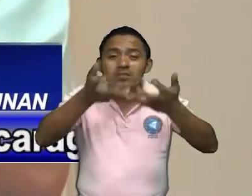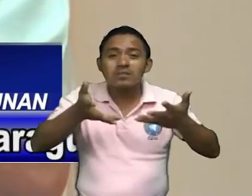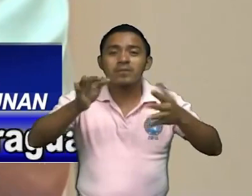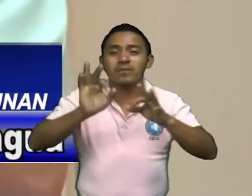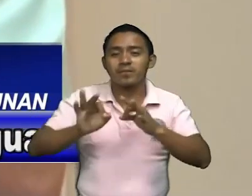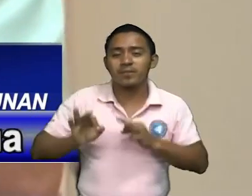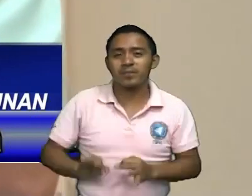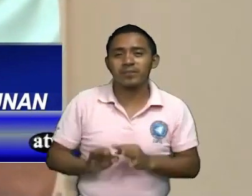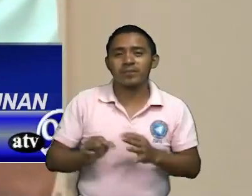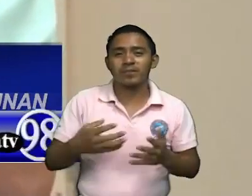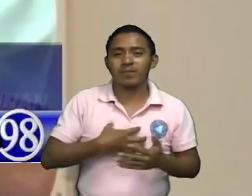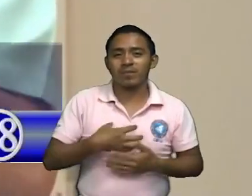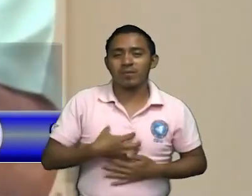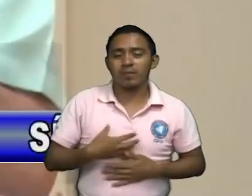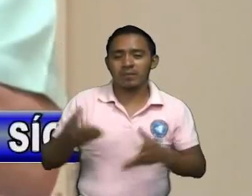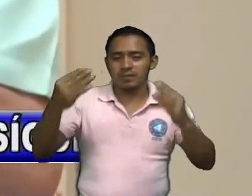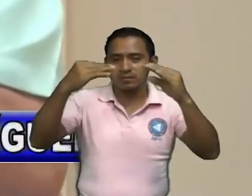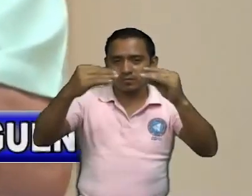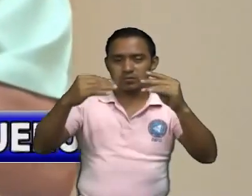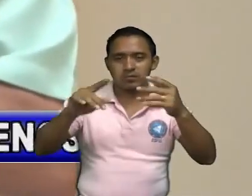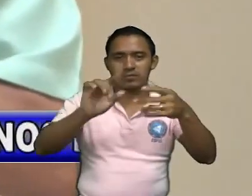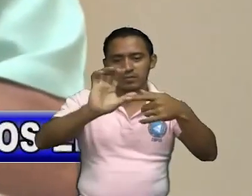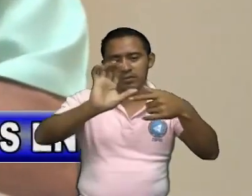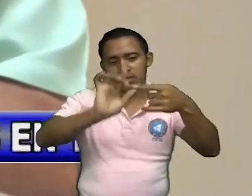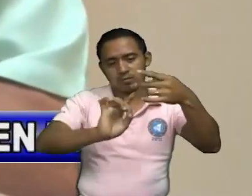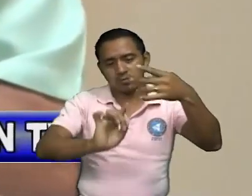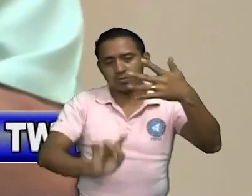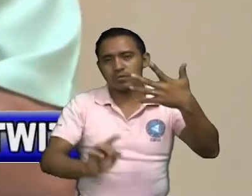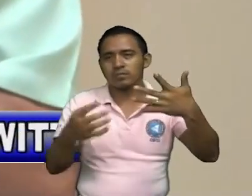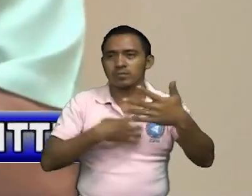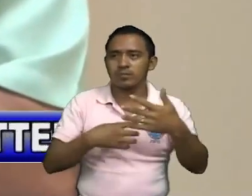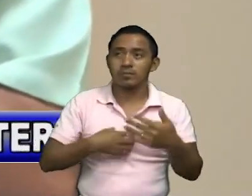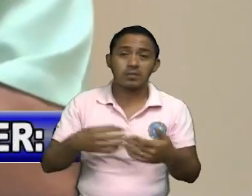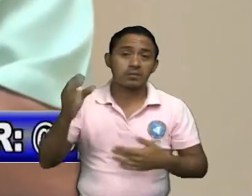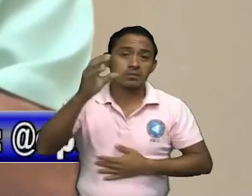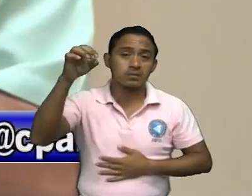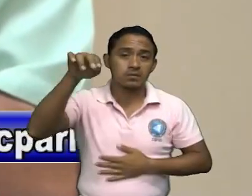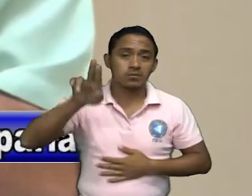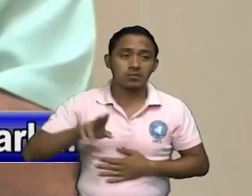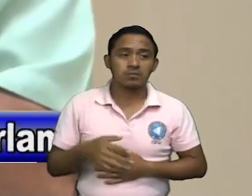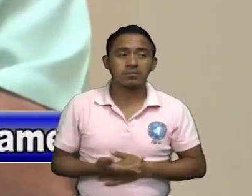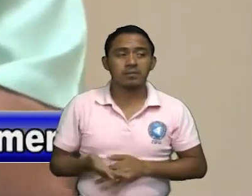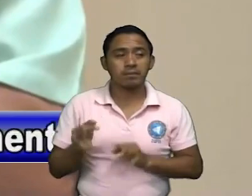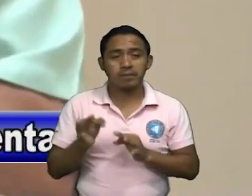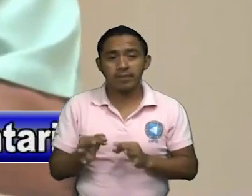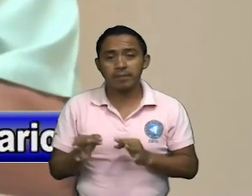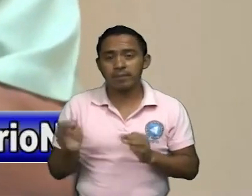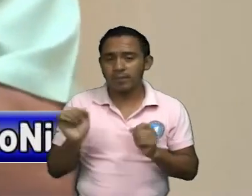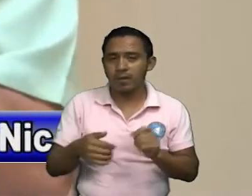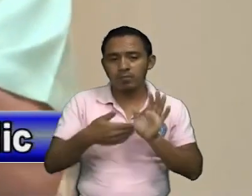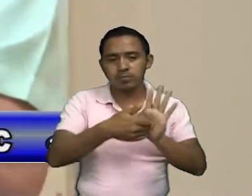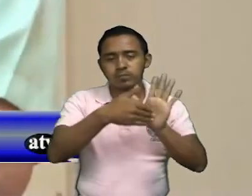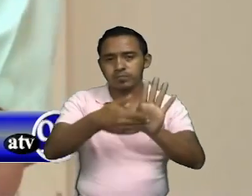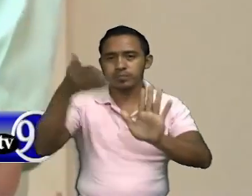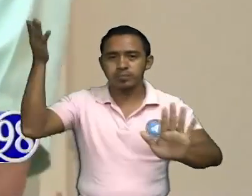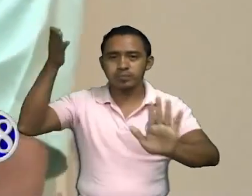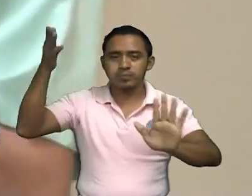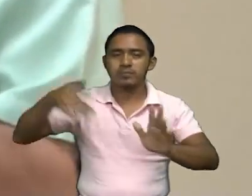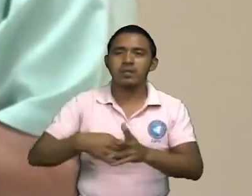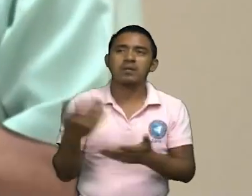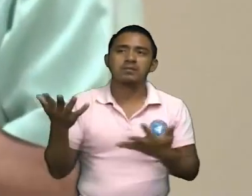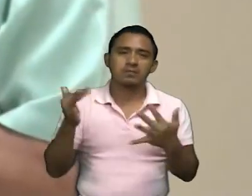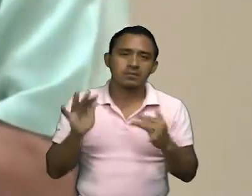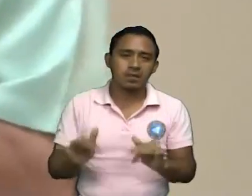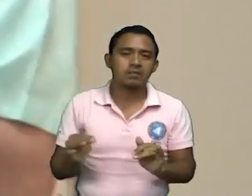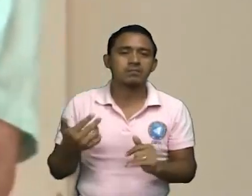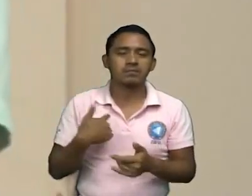ofertas educativas de cada una de las instituciones de educación superior para que la tengan a la disposición. Tengo entendido que ya